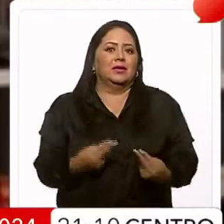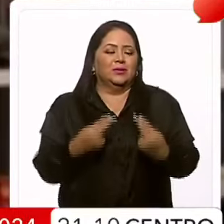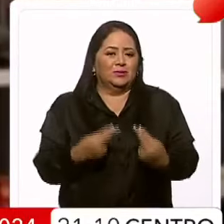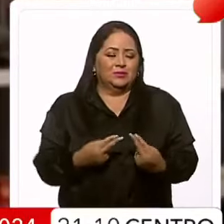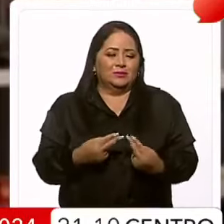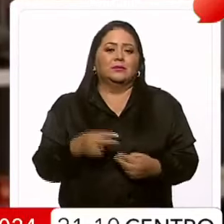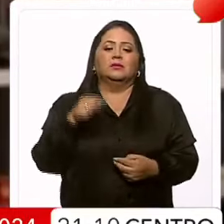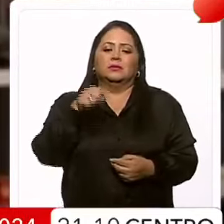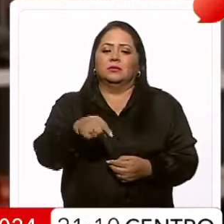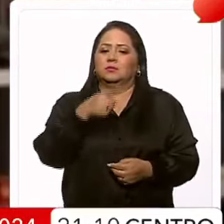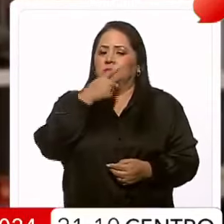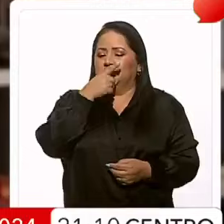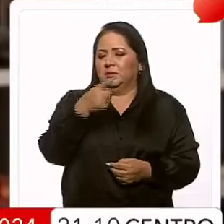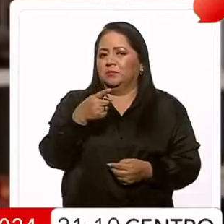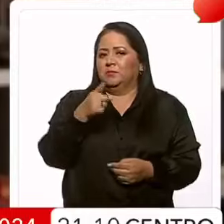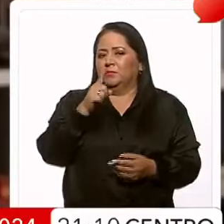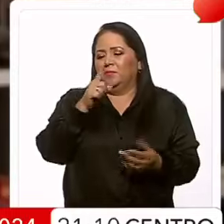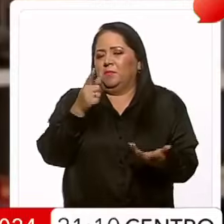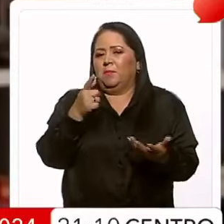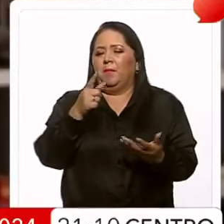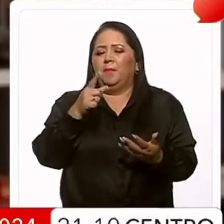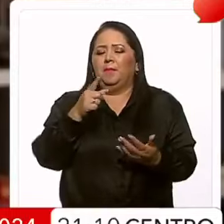Y que no es que estuvieran aquí las huestes